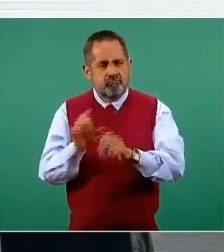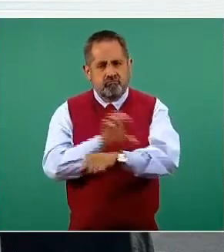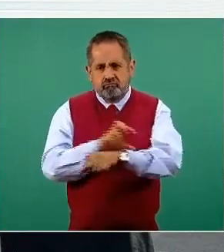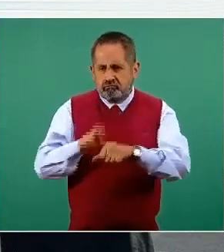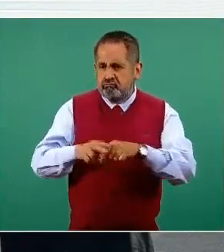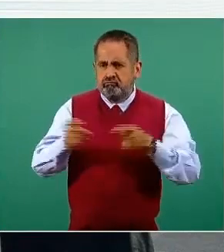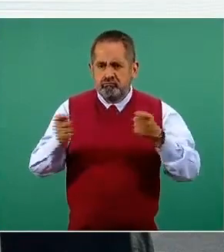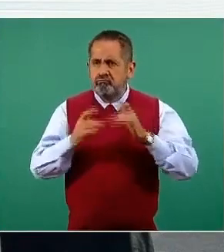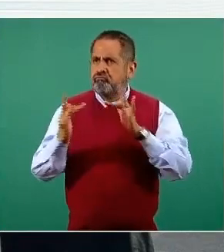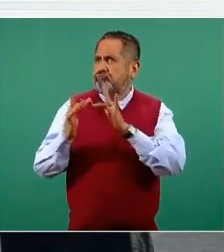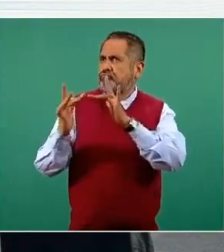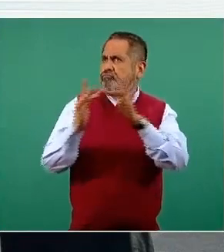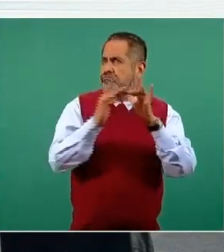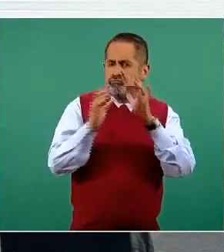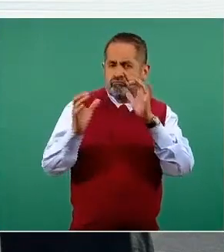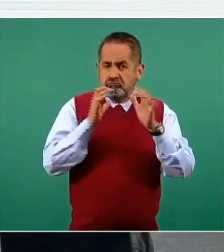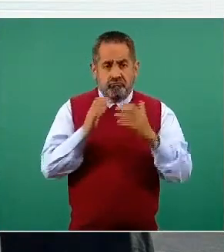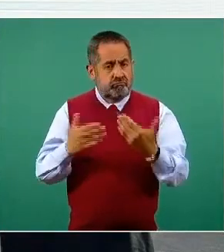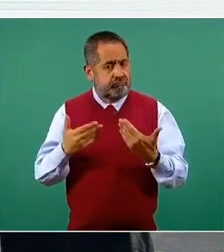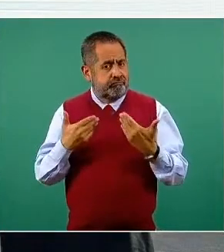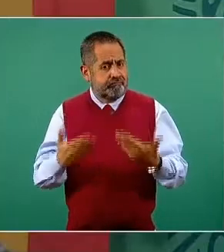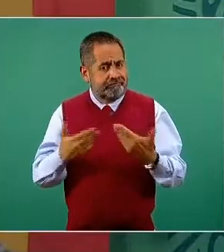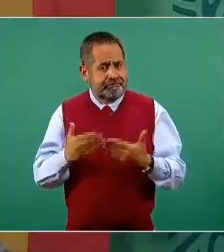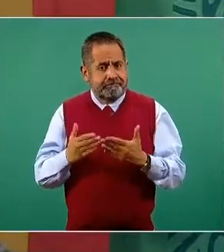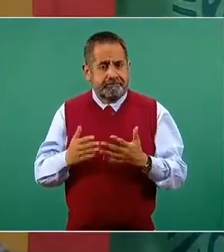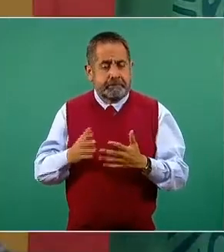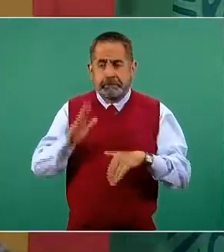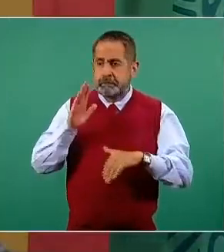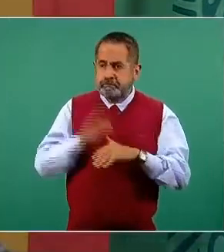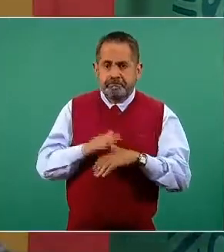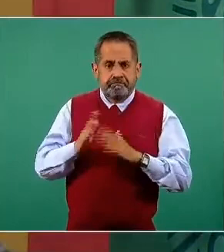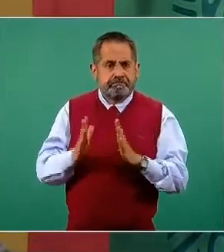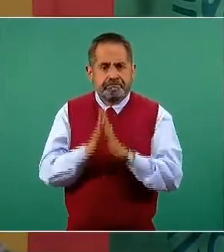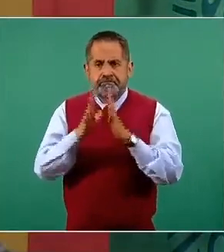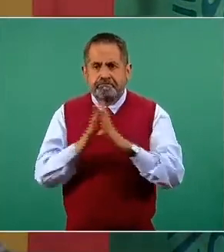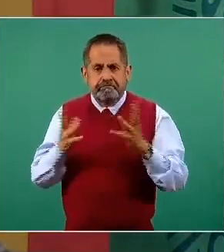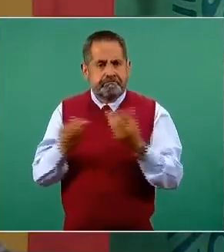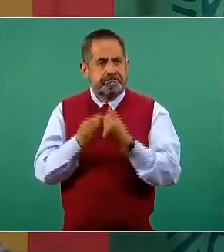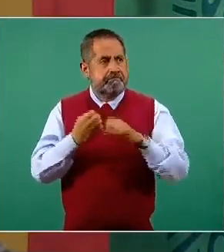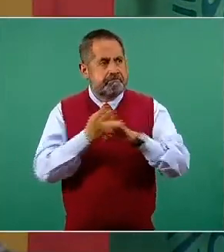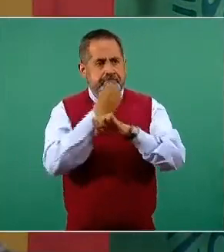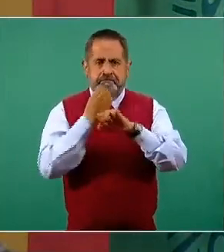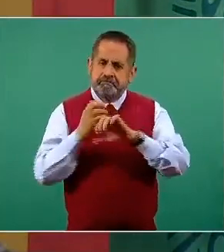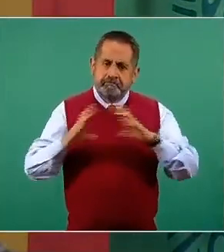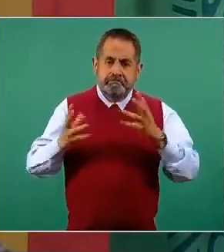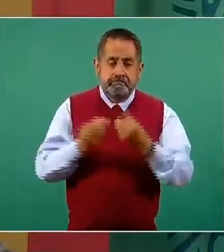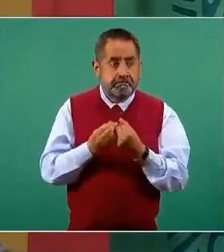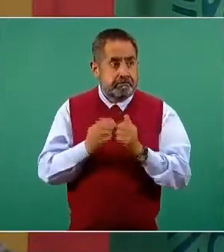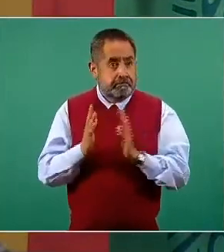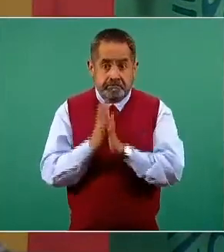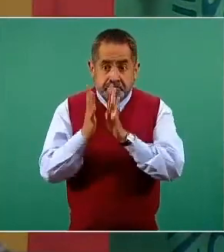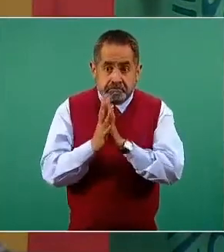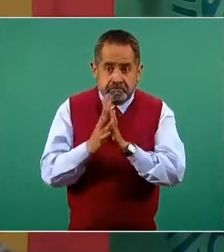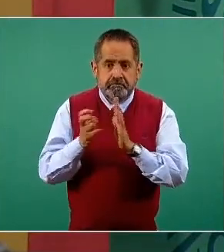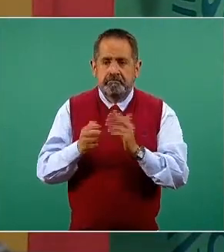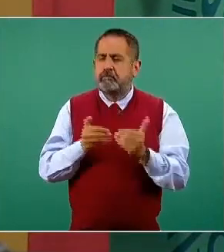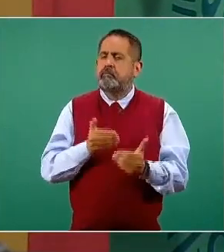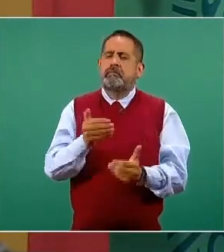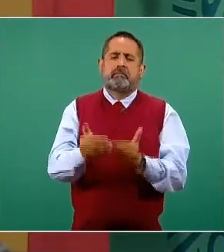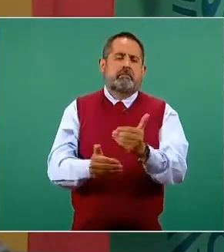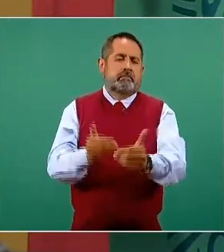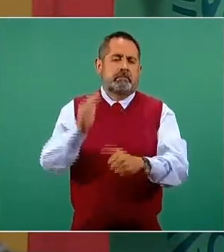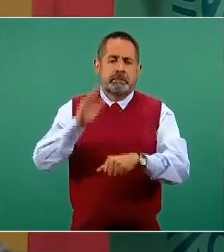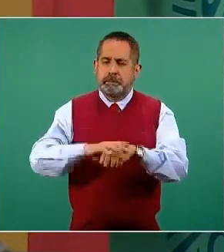coordinación, comunicación y una participación más activa de las entidades federativas, es donde hemos logrado tener